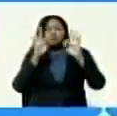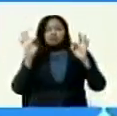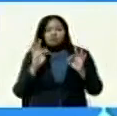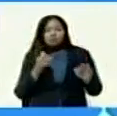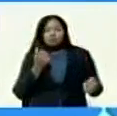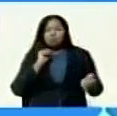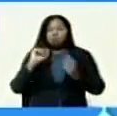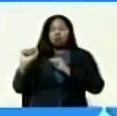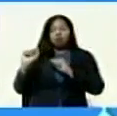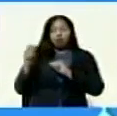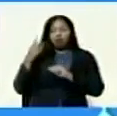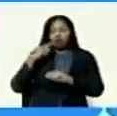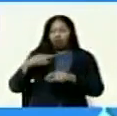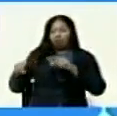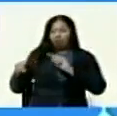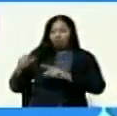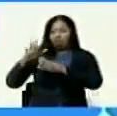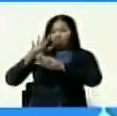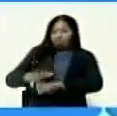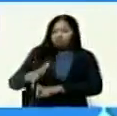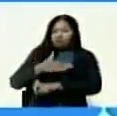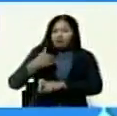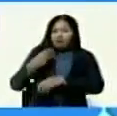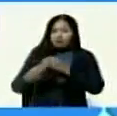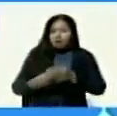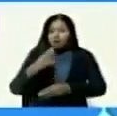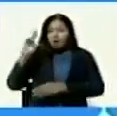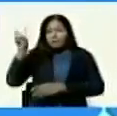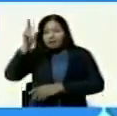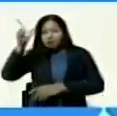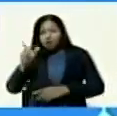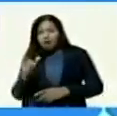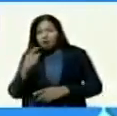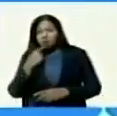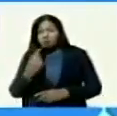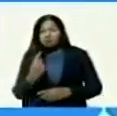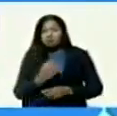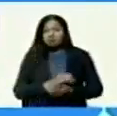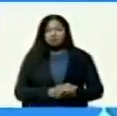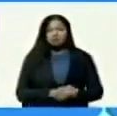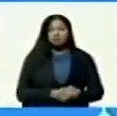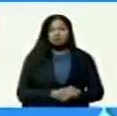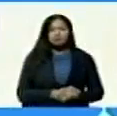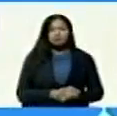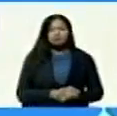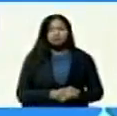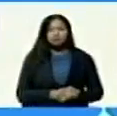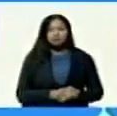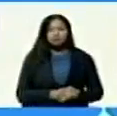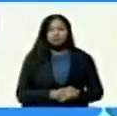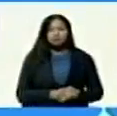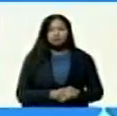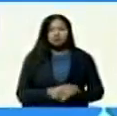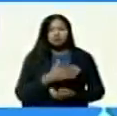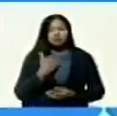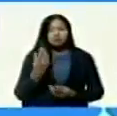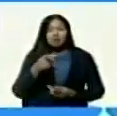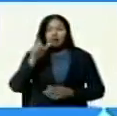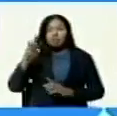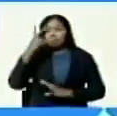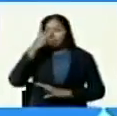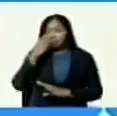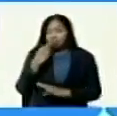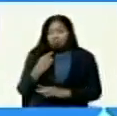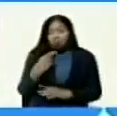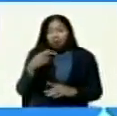despectiva hacia nuestros connacionales. Es una aversión a los pobres,